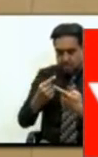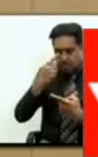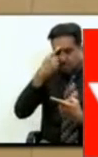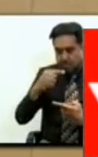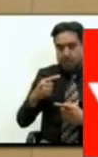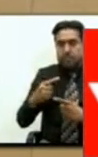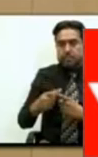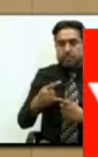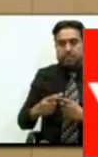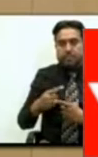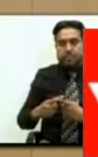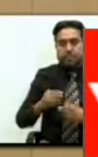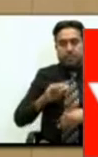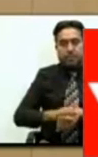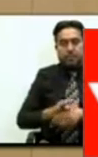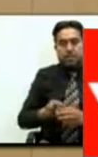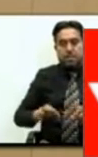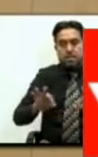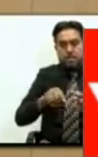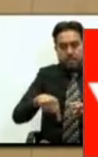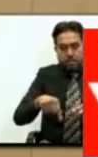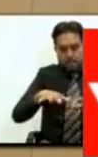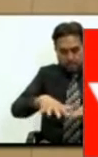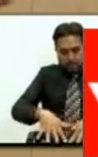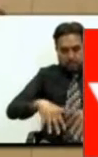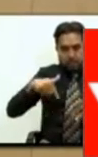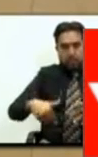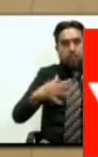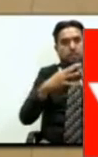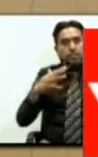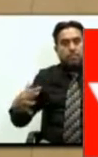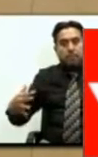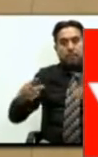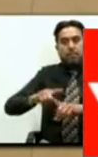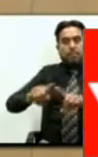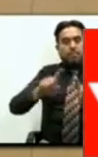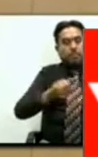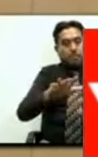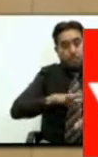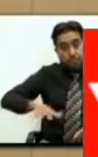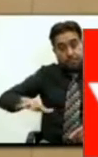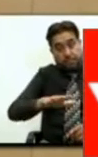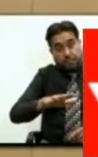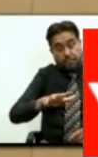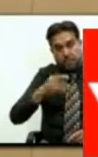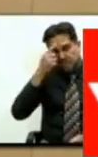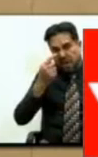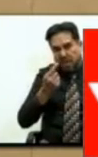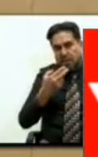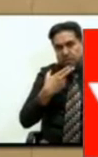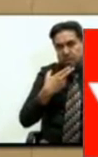que debe de imperar en una asamblea legislativa y plural como ésta para que